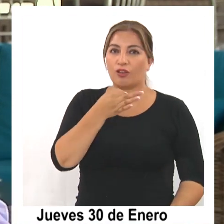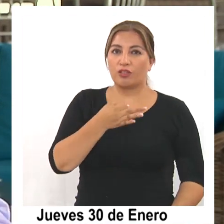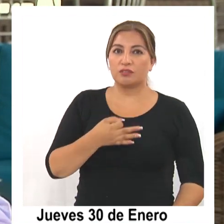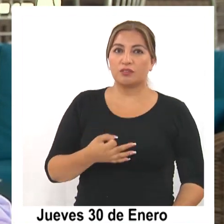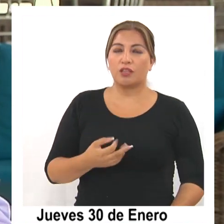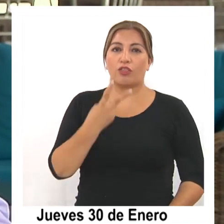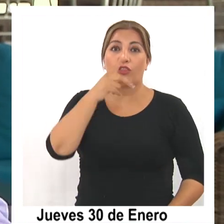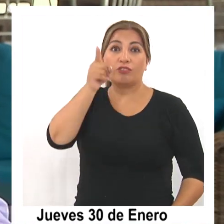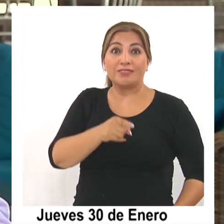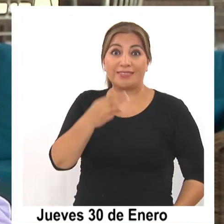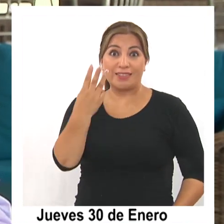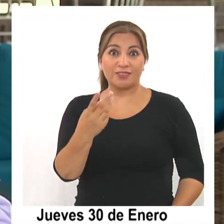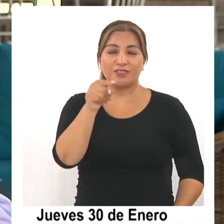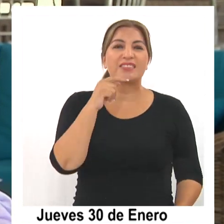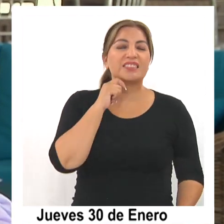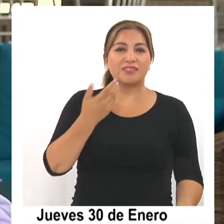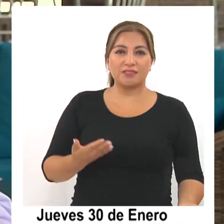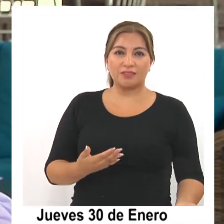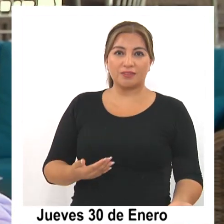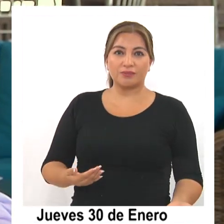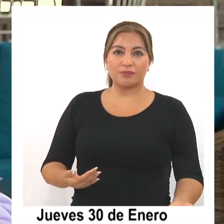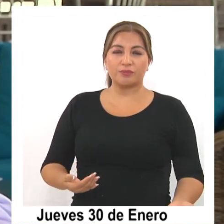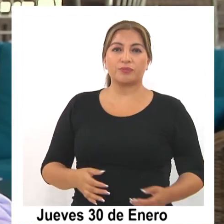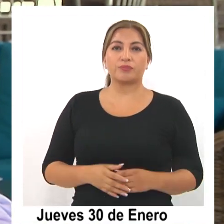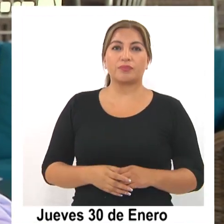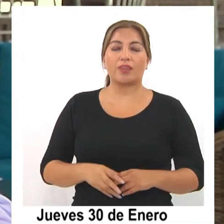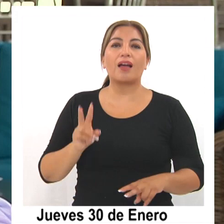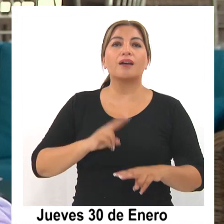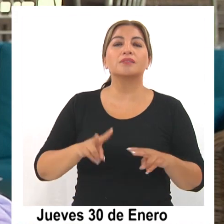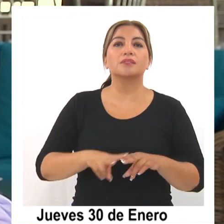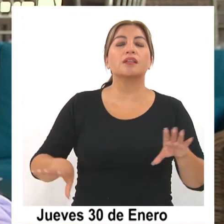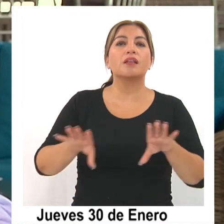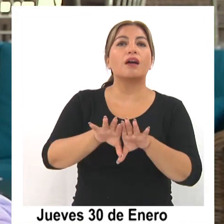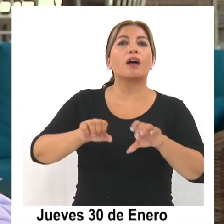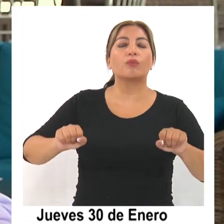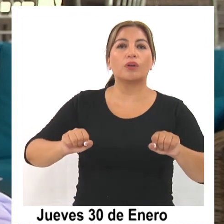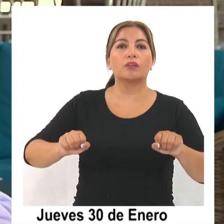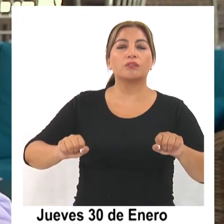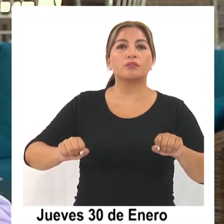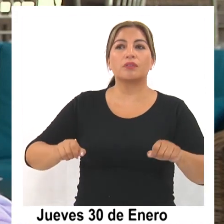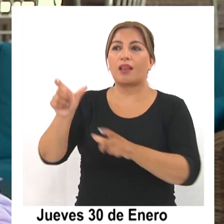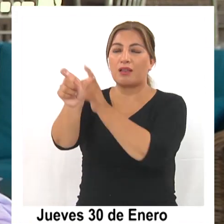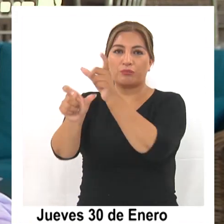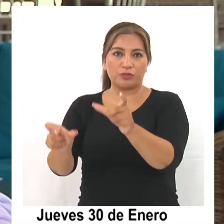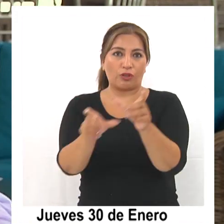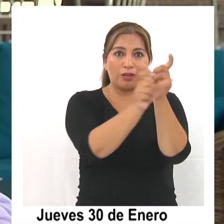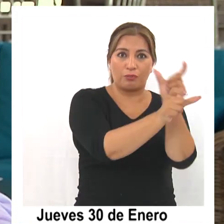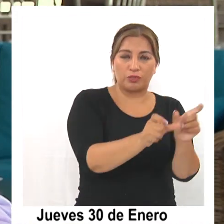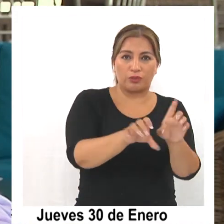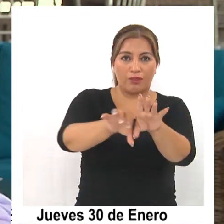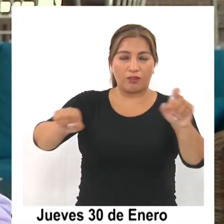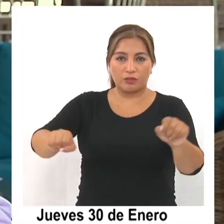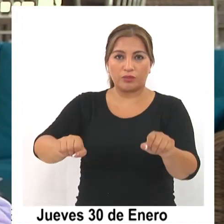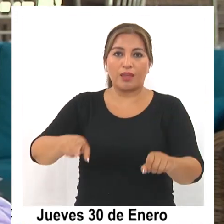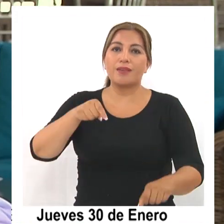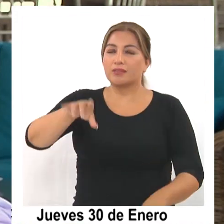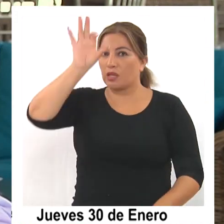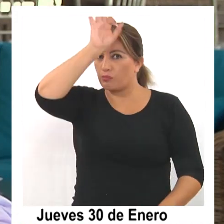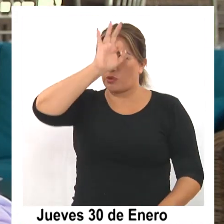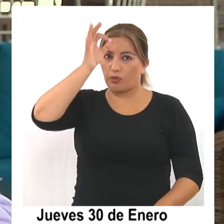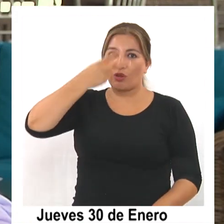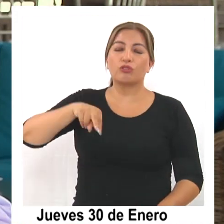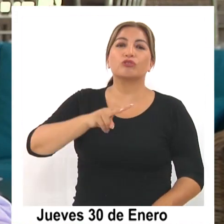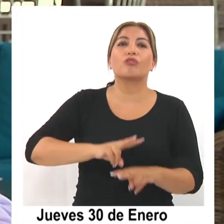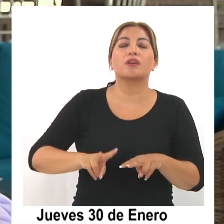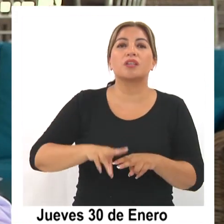los dos tercios invitan a tomar acuerdos de manera consensuada esa es la opinión que tenemos nosotros y que hemos venido